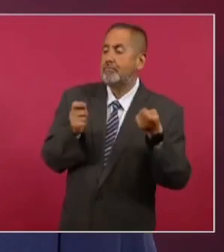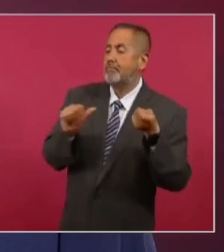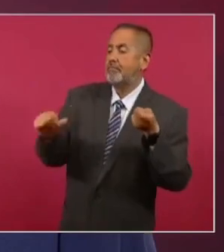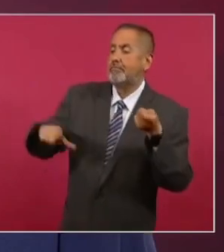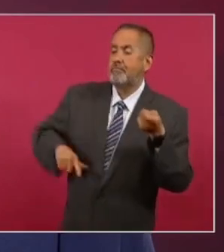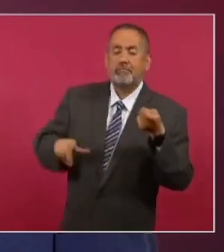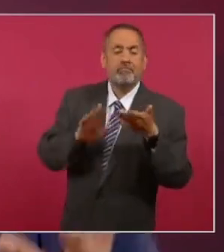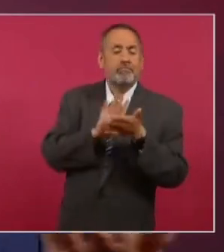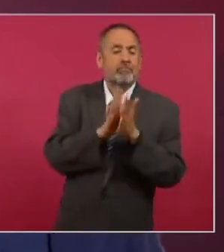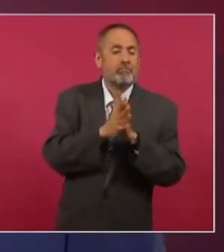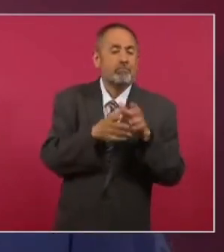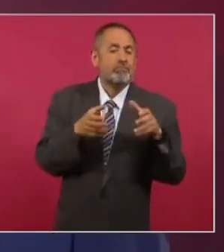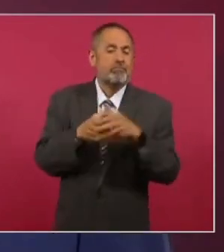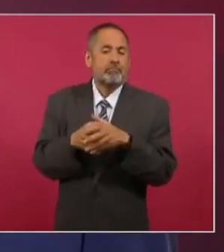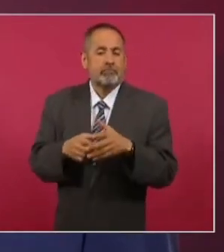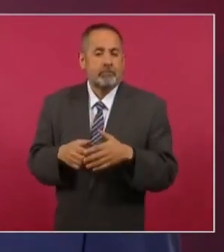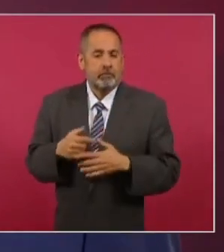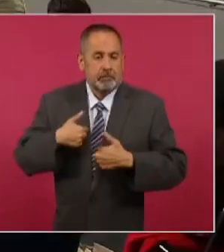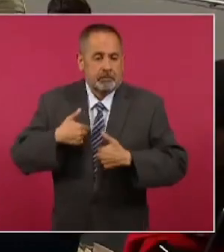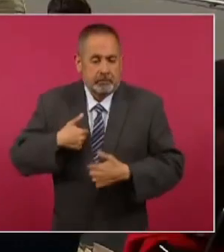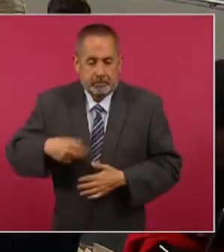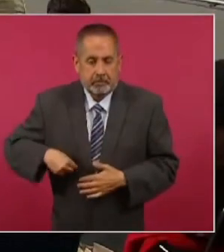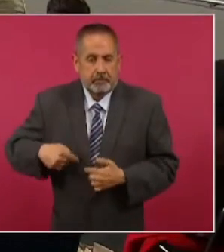y que culpa tengo yo